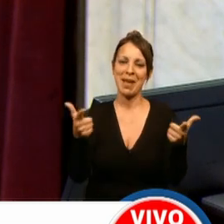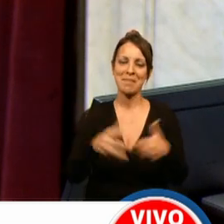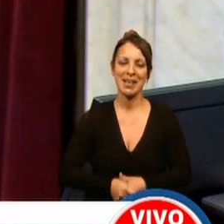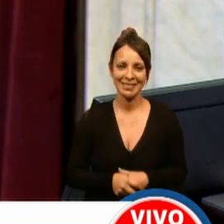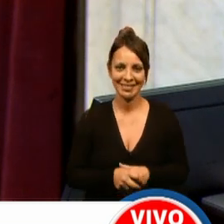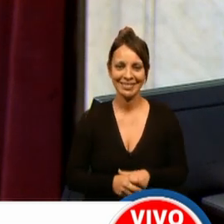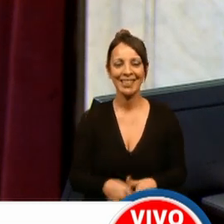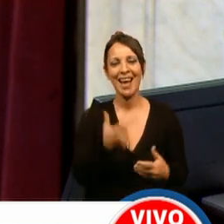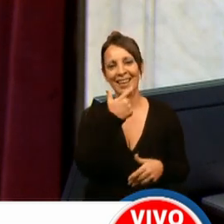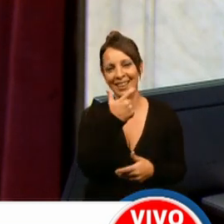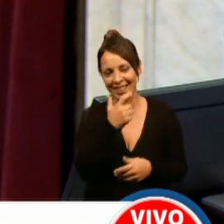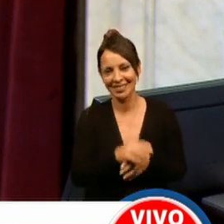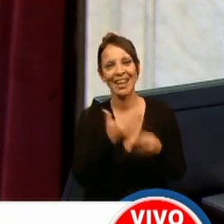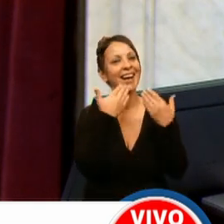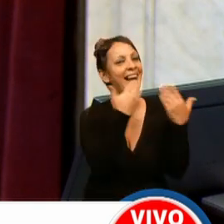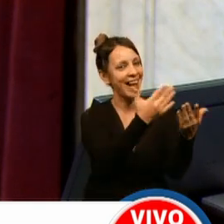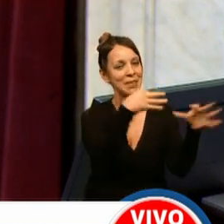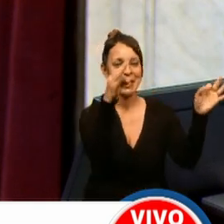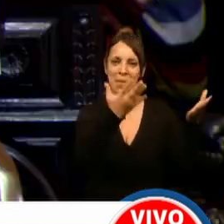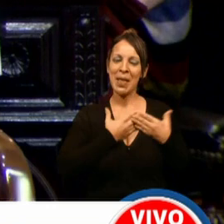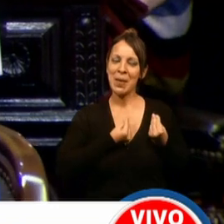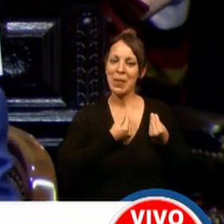gracias a diputado me saludó la noche